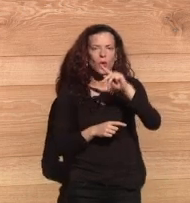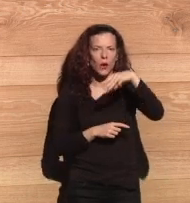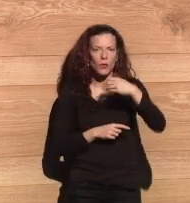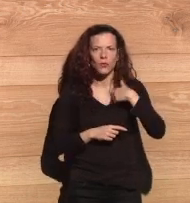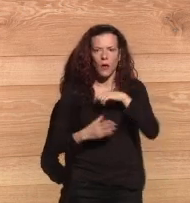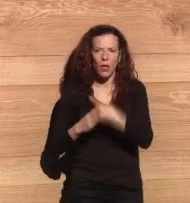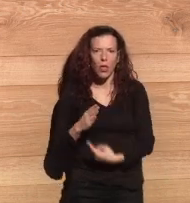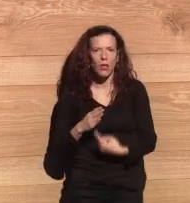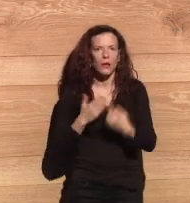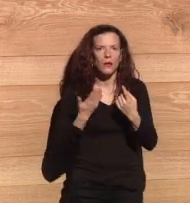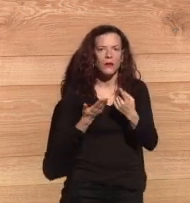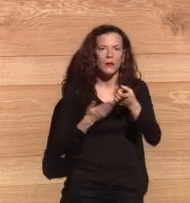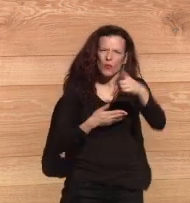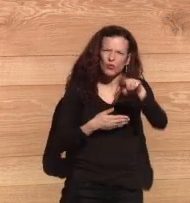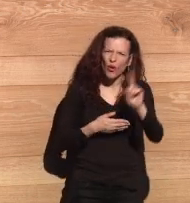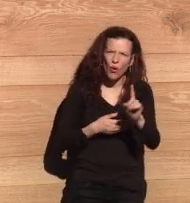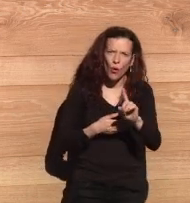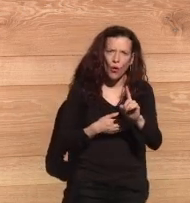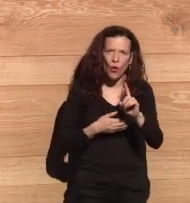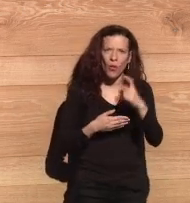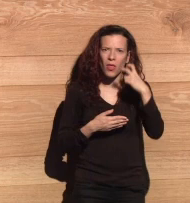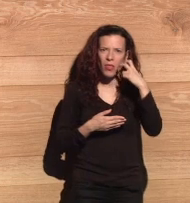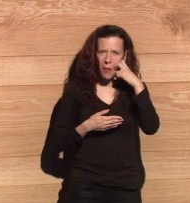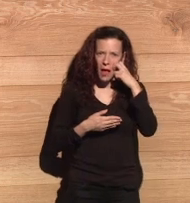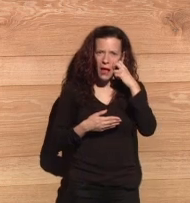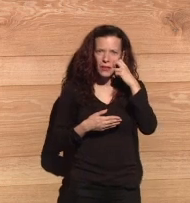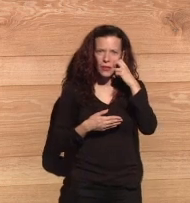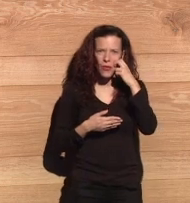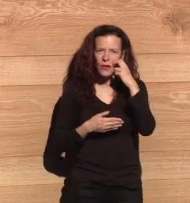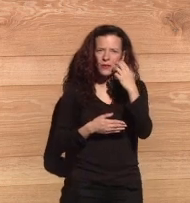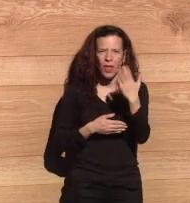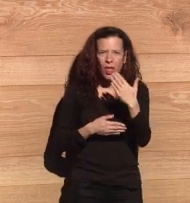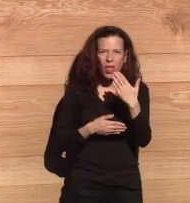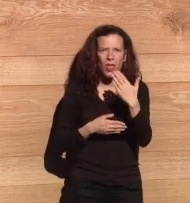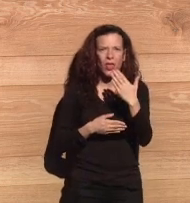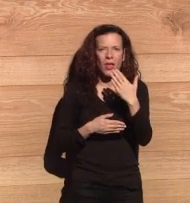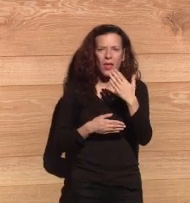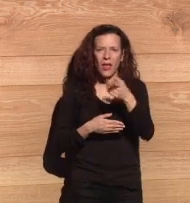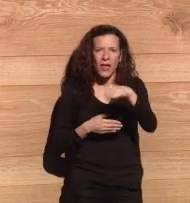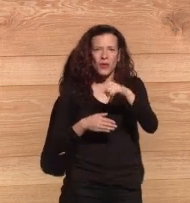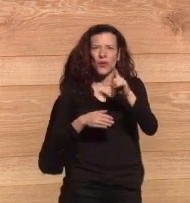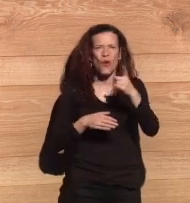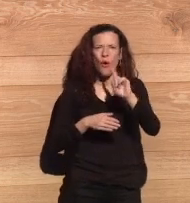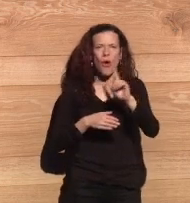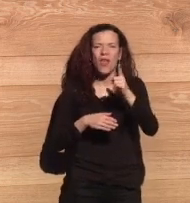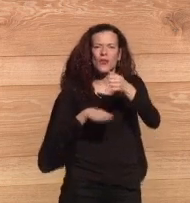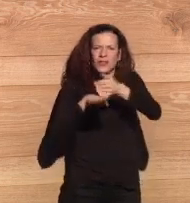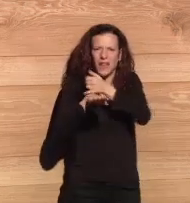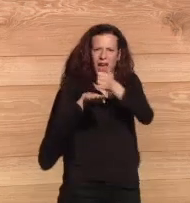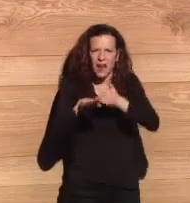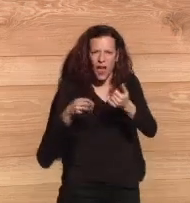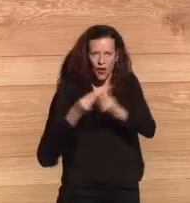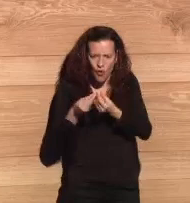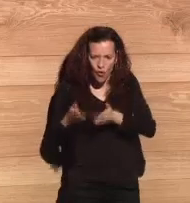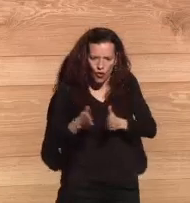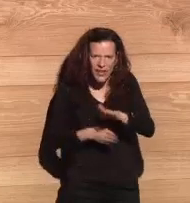ellos, nosotros, ¿no?, con zapatos, con zapatillas, y ellos en chanclas, con niños,